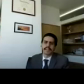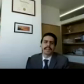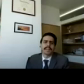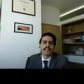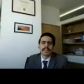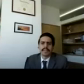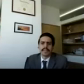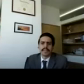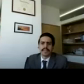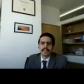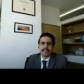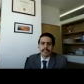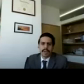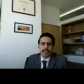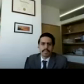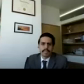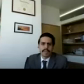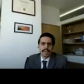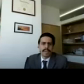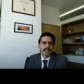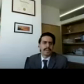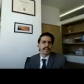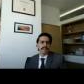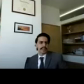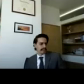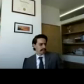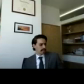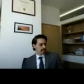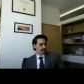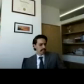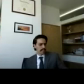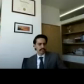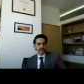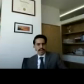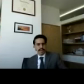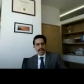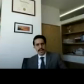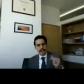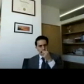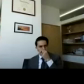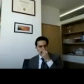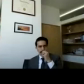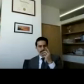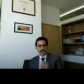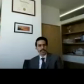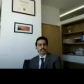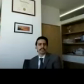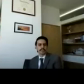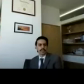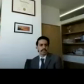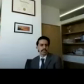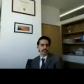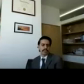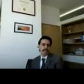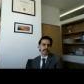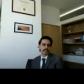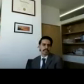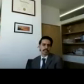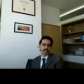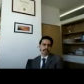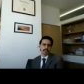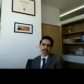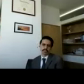Nada, Griselda. Bueno, les digo, me paso a los tipos de avisos. Los avisos